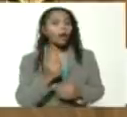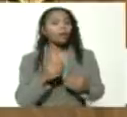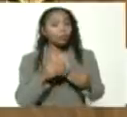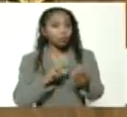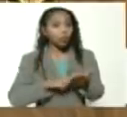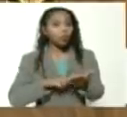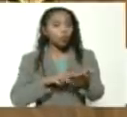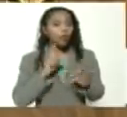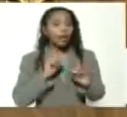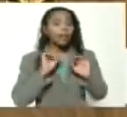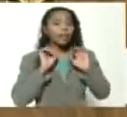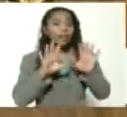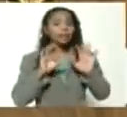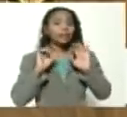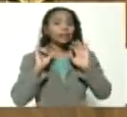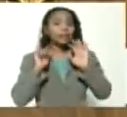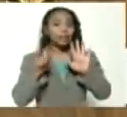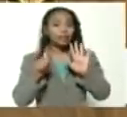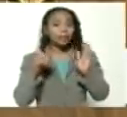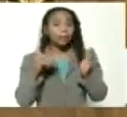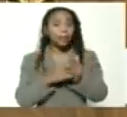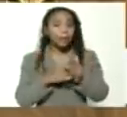de